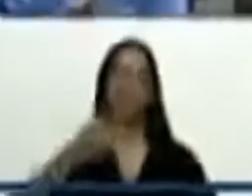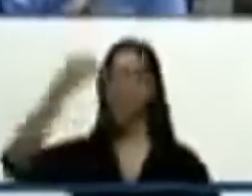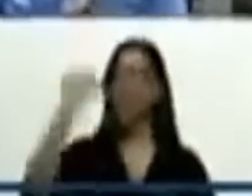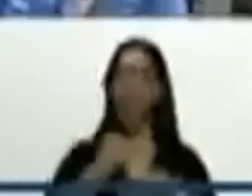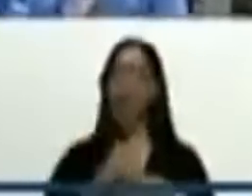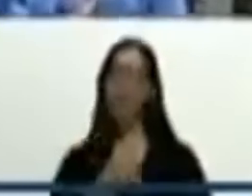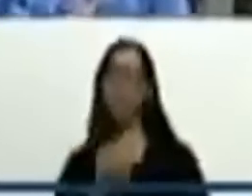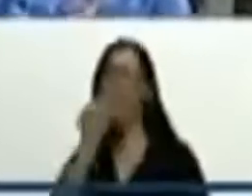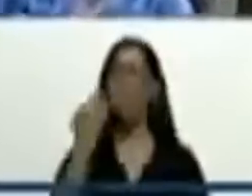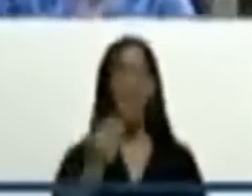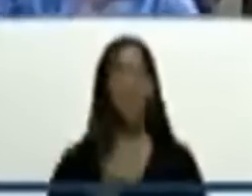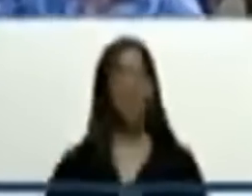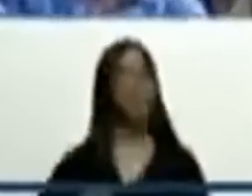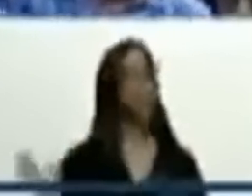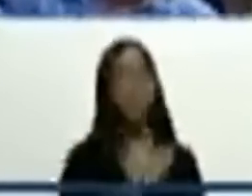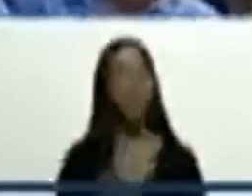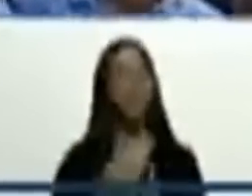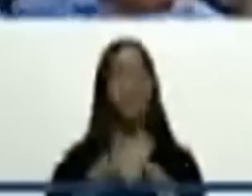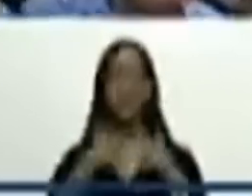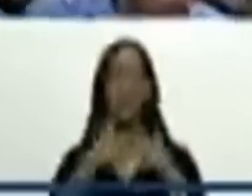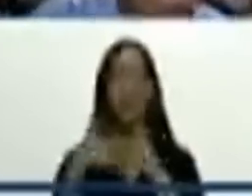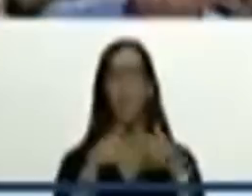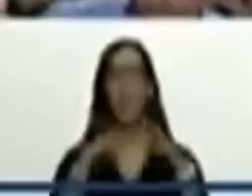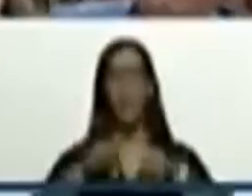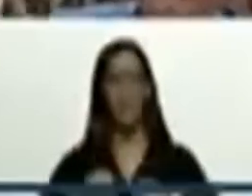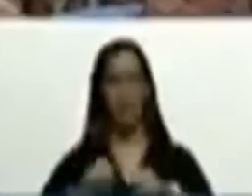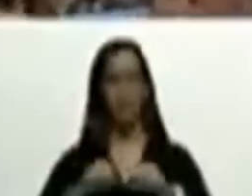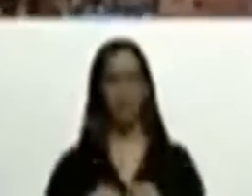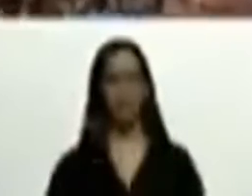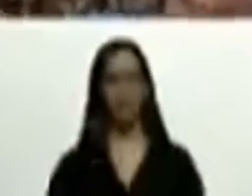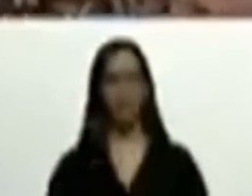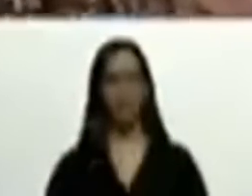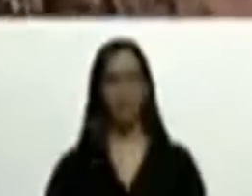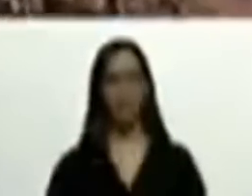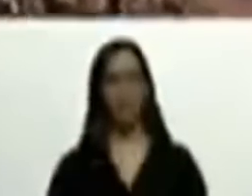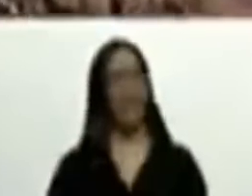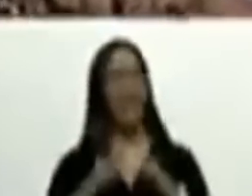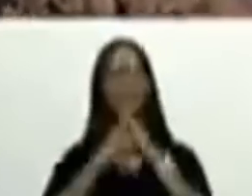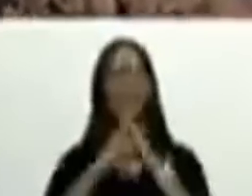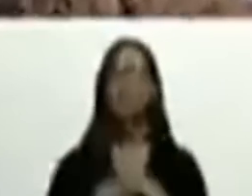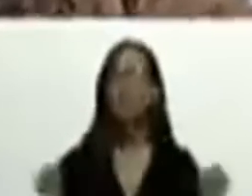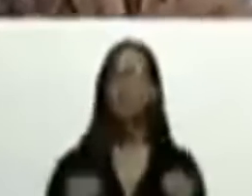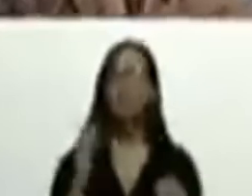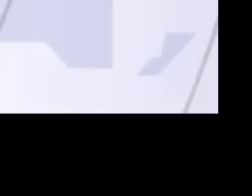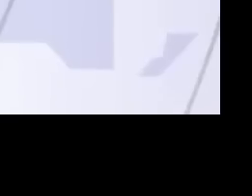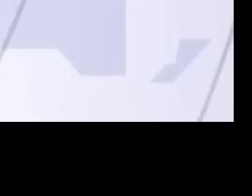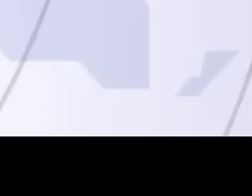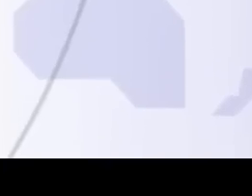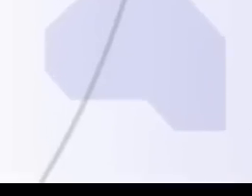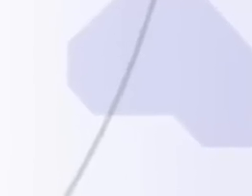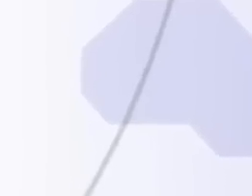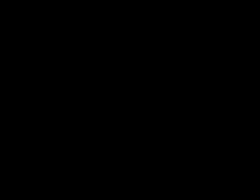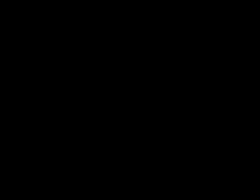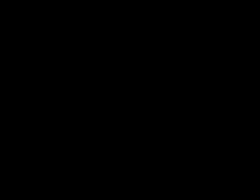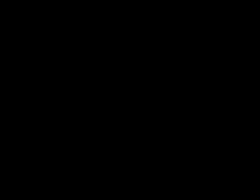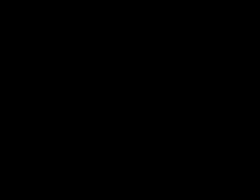va enfrentando y derrotando al imperialismo a todos sus secretos